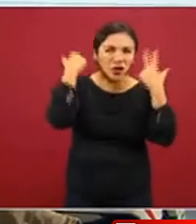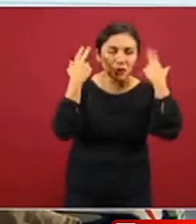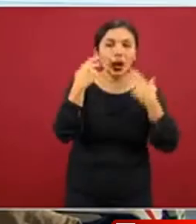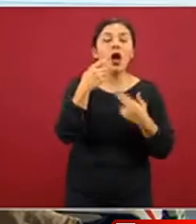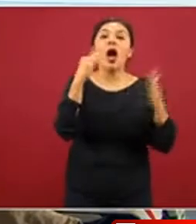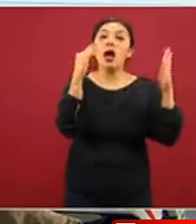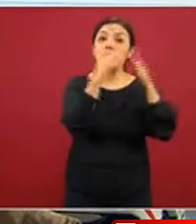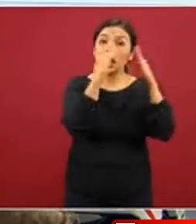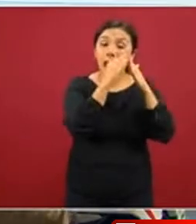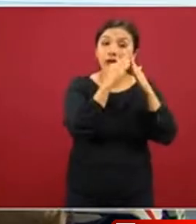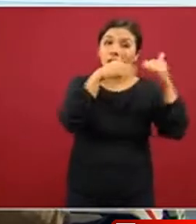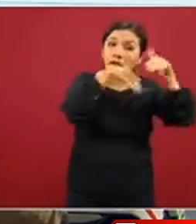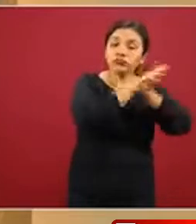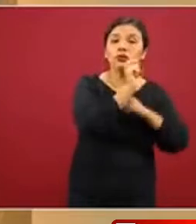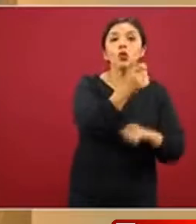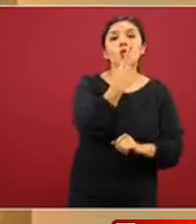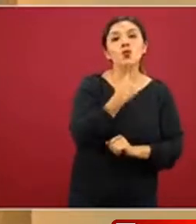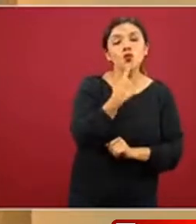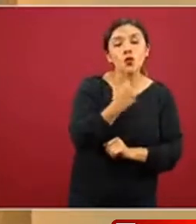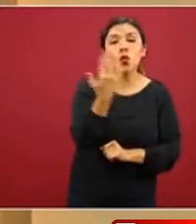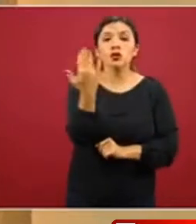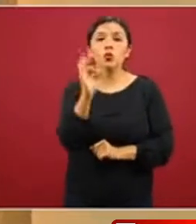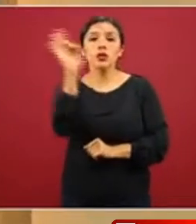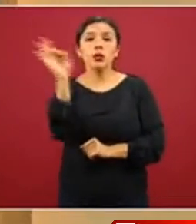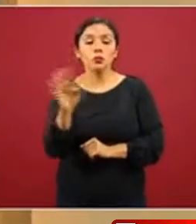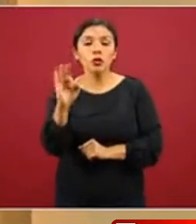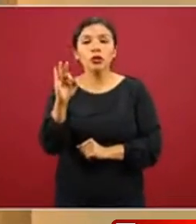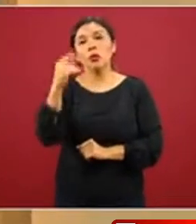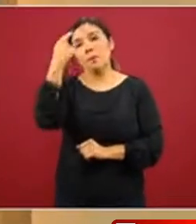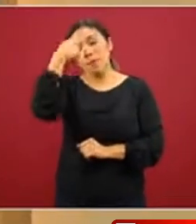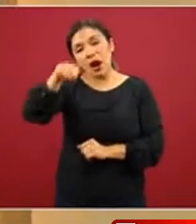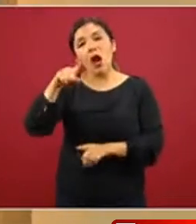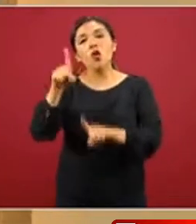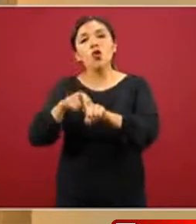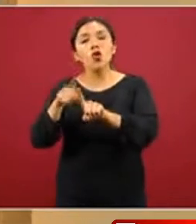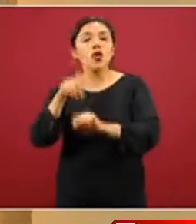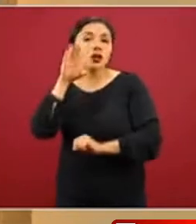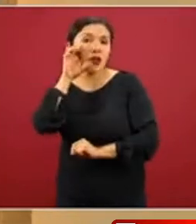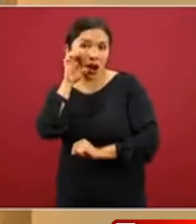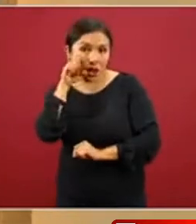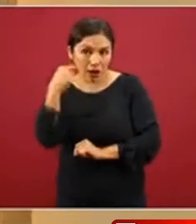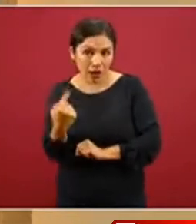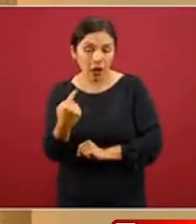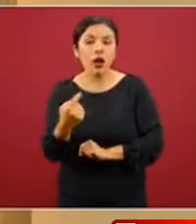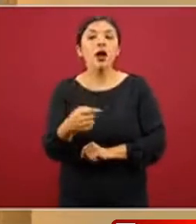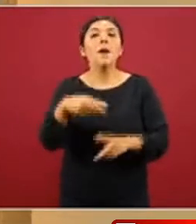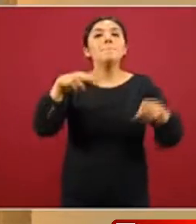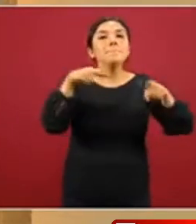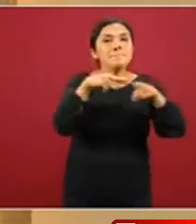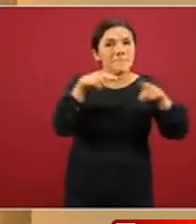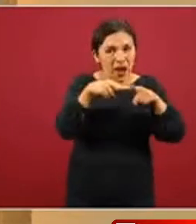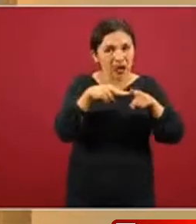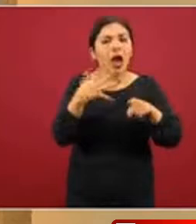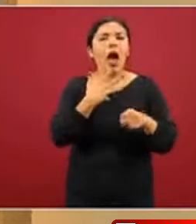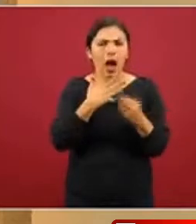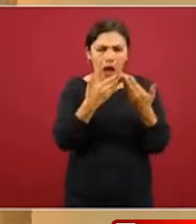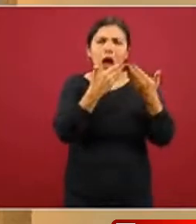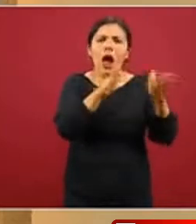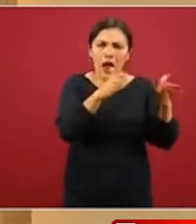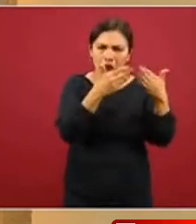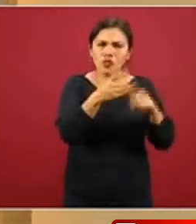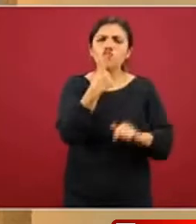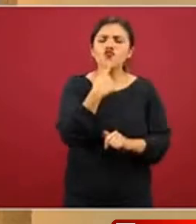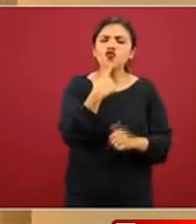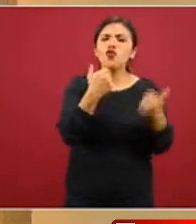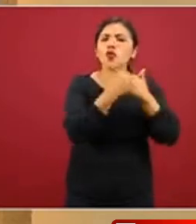a domicilio en rojo, 50% de aforo en color naranja. Los parques ya se encontraban habilitados desde el rojo